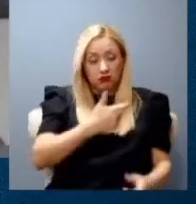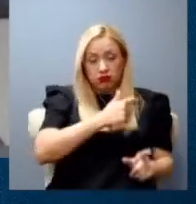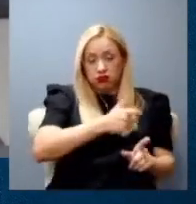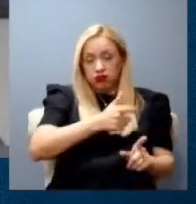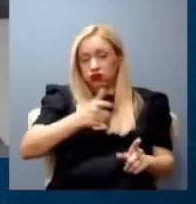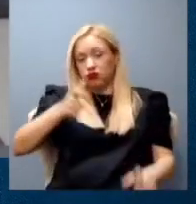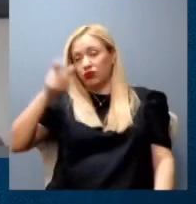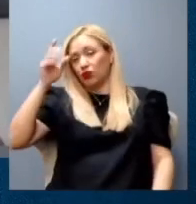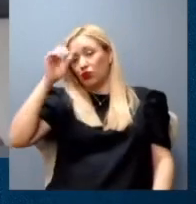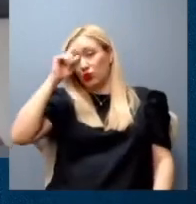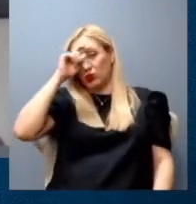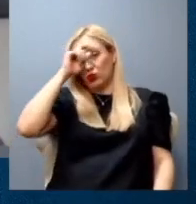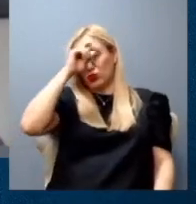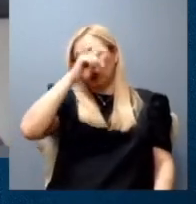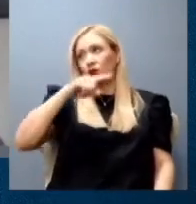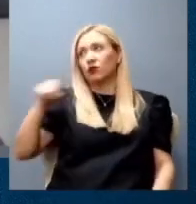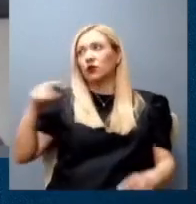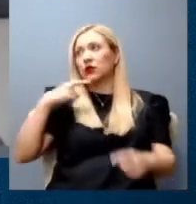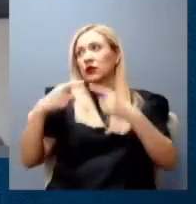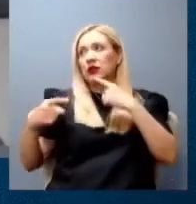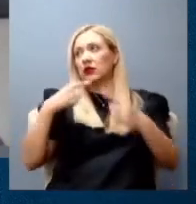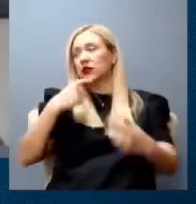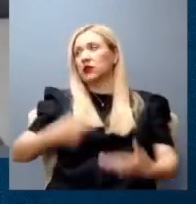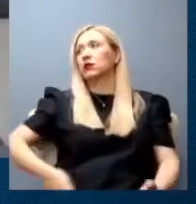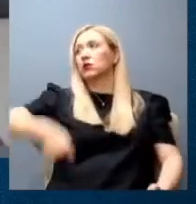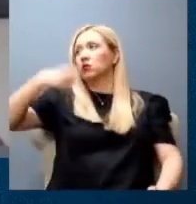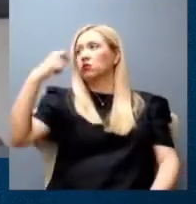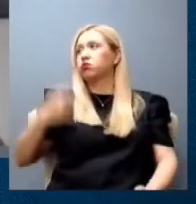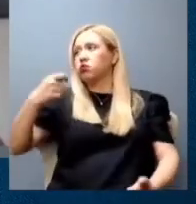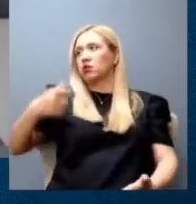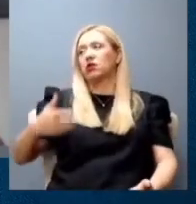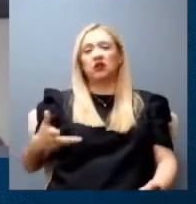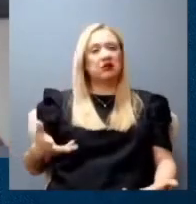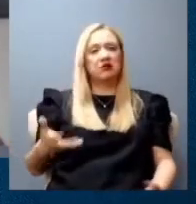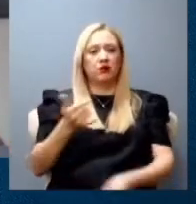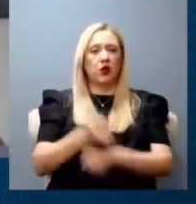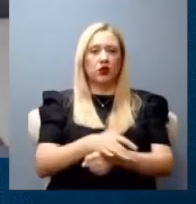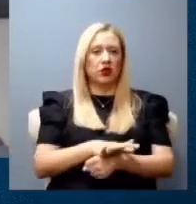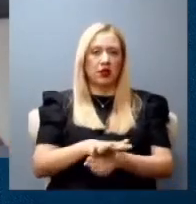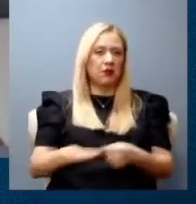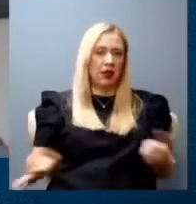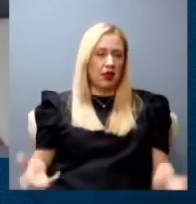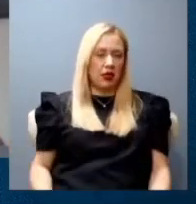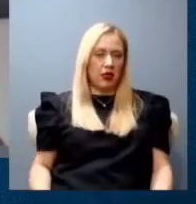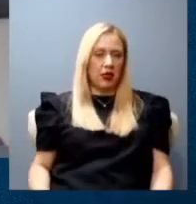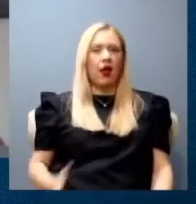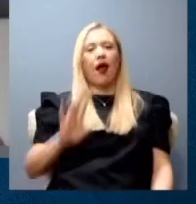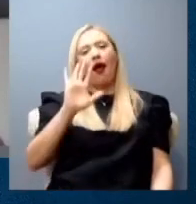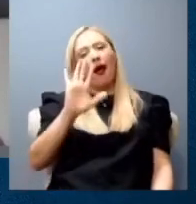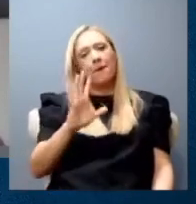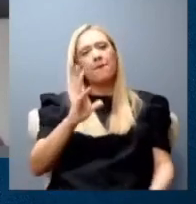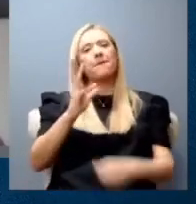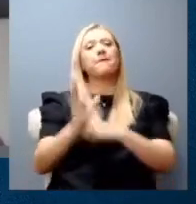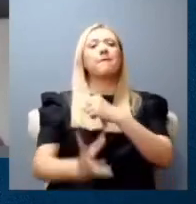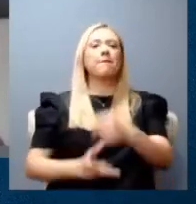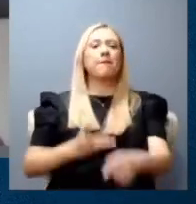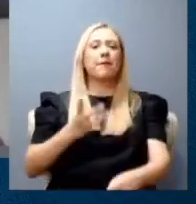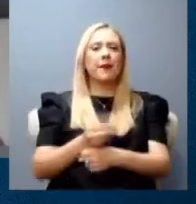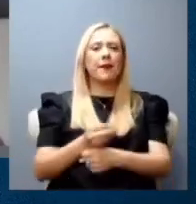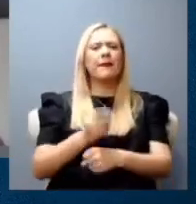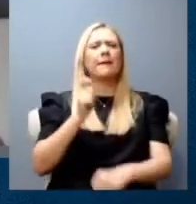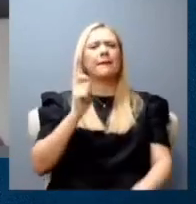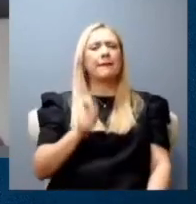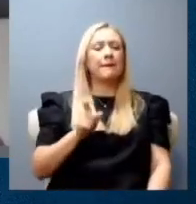judicial o vía el contencioso administrativo, pues se vuelve un imposible. Entonces ahí surgen los programas de reparación